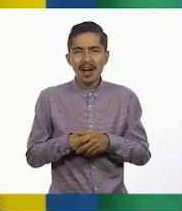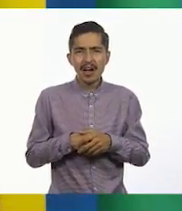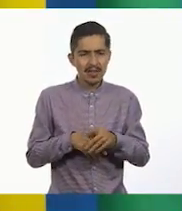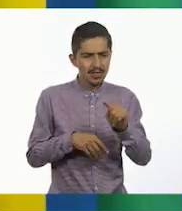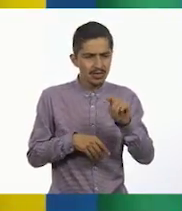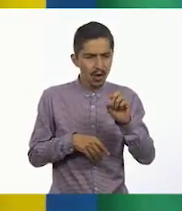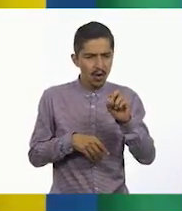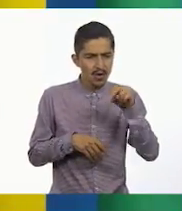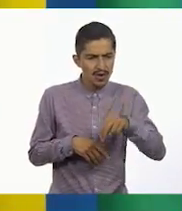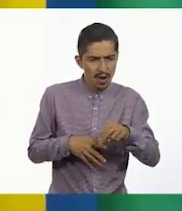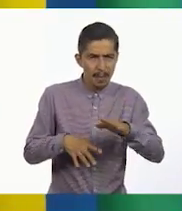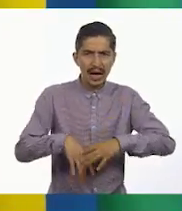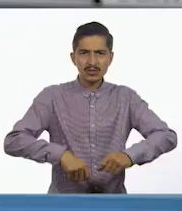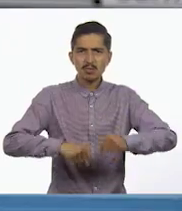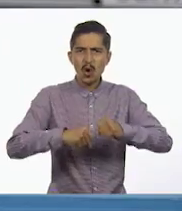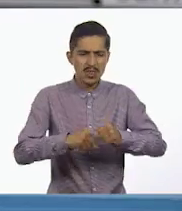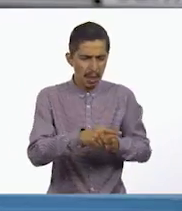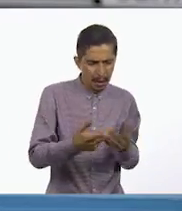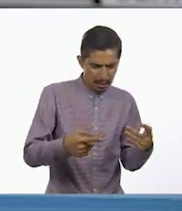Tom, el poderoso?